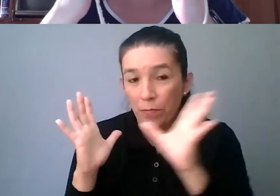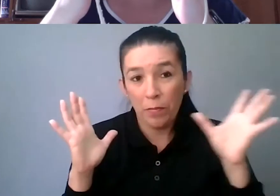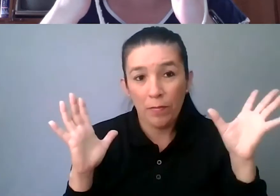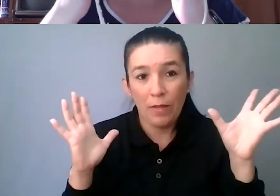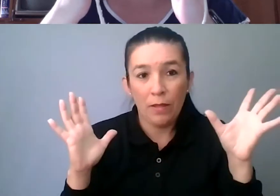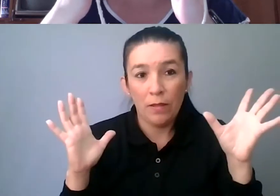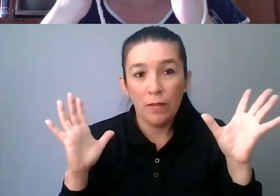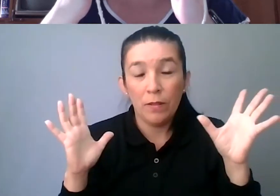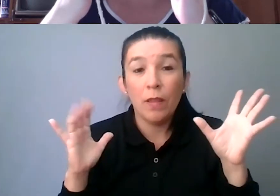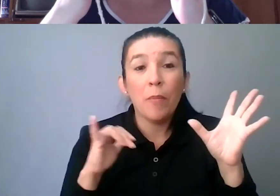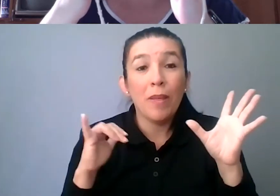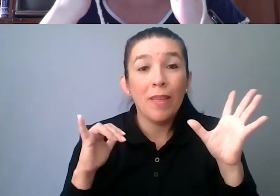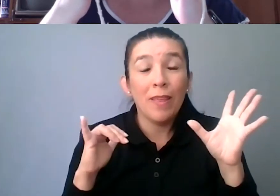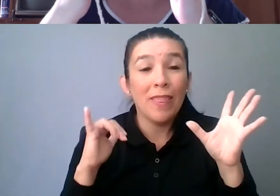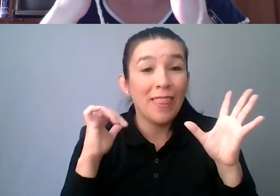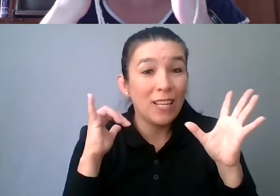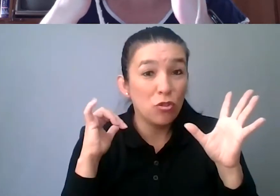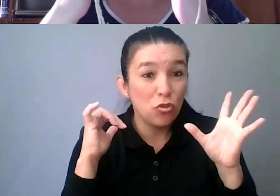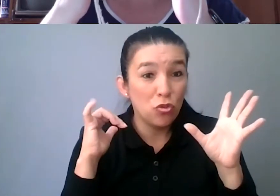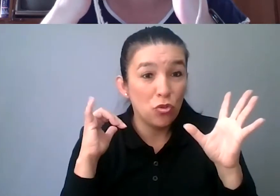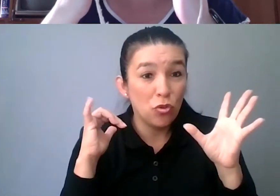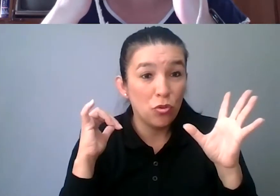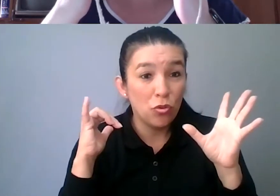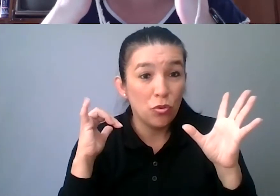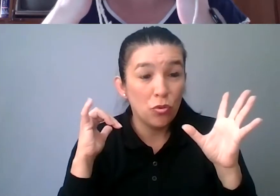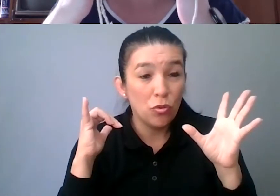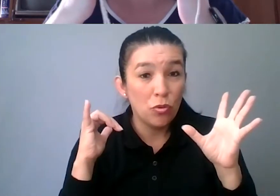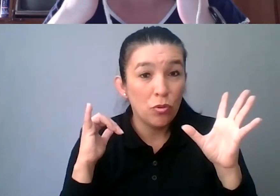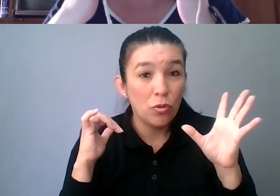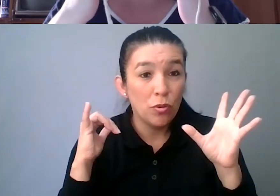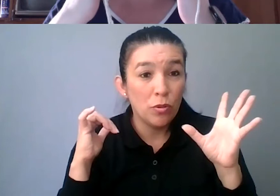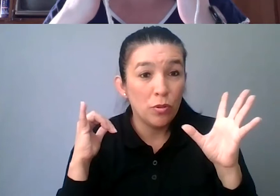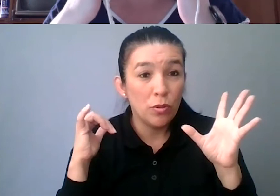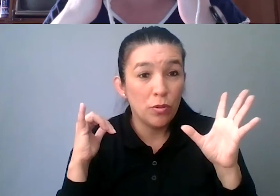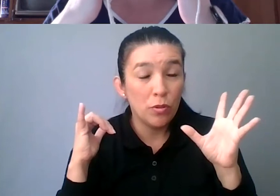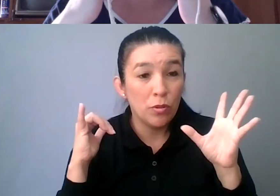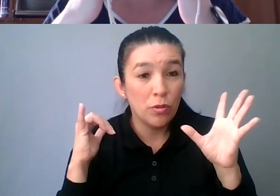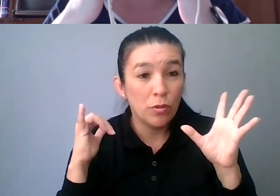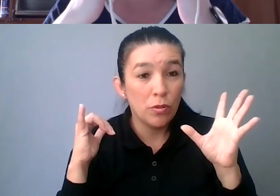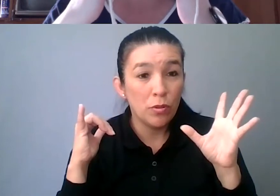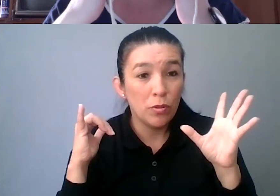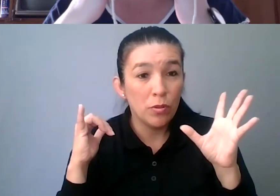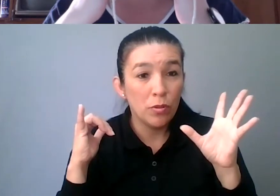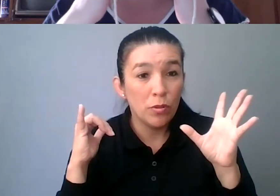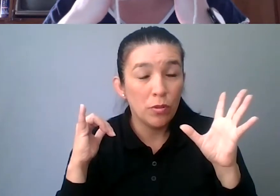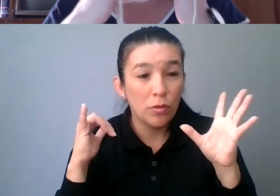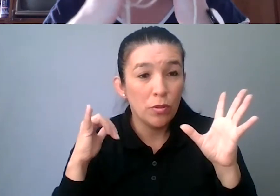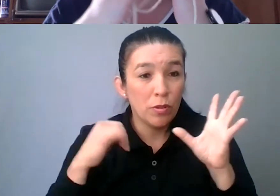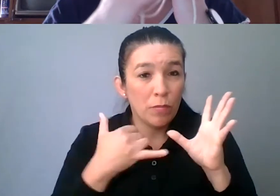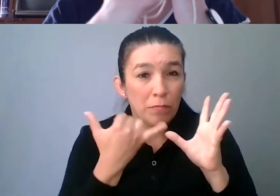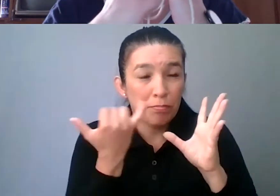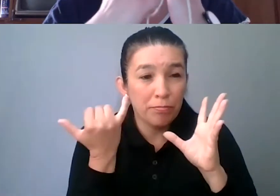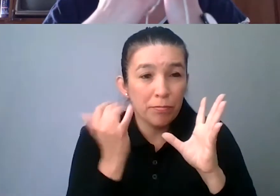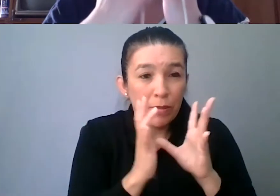Y con el meñique derecho voy a tomar la lejana del pulgar derecho y ahí estiro. Y ahí